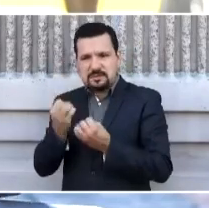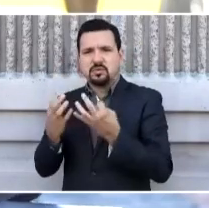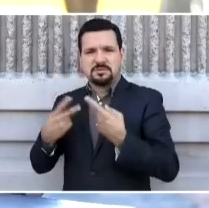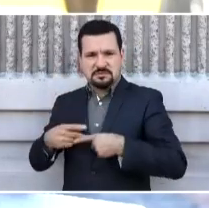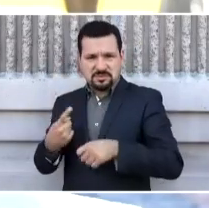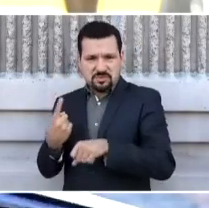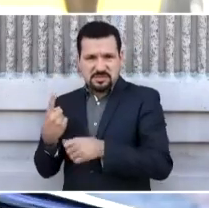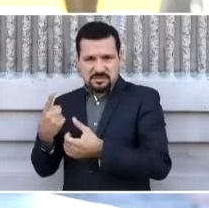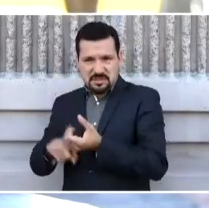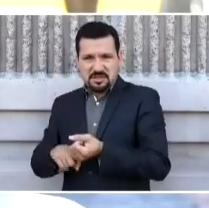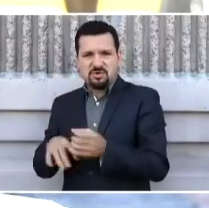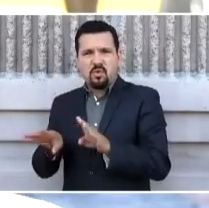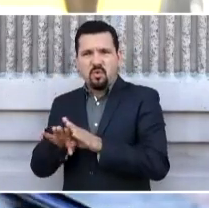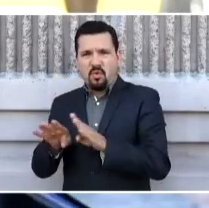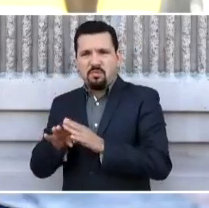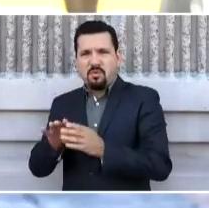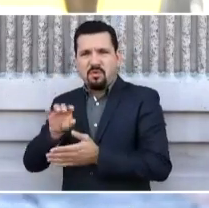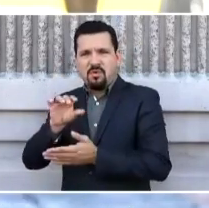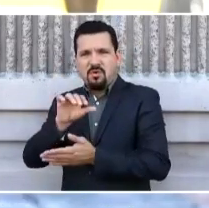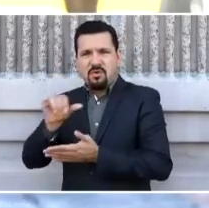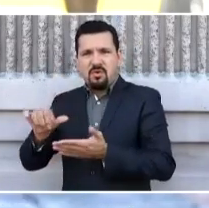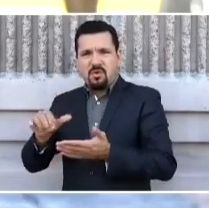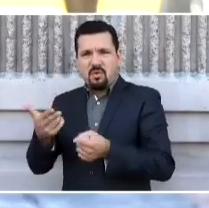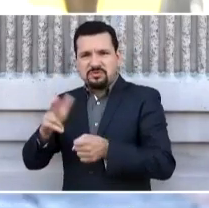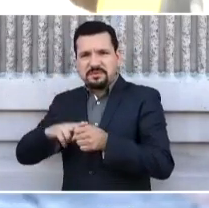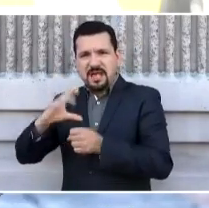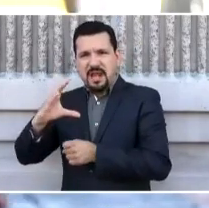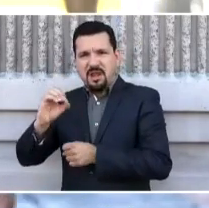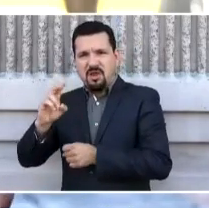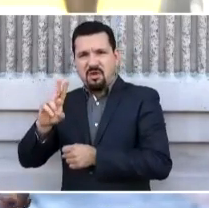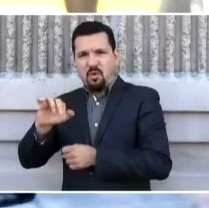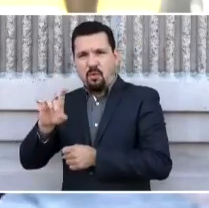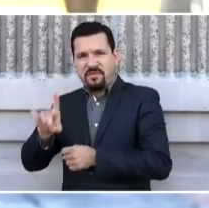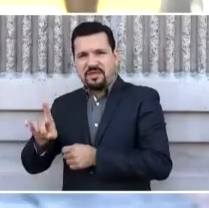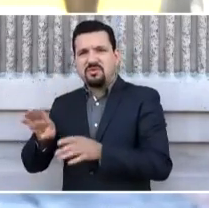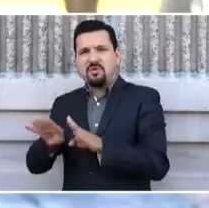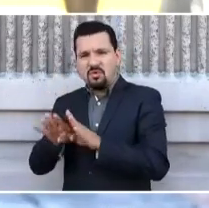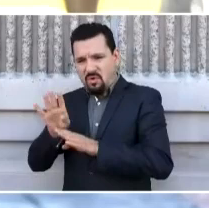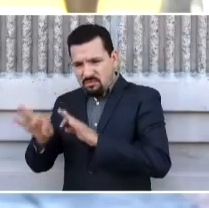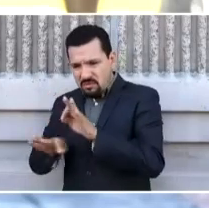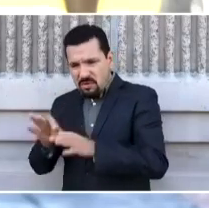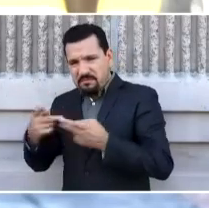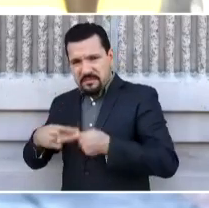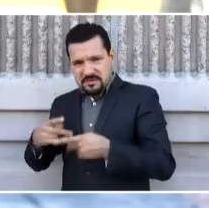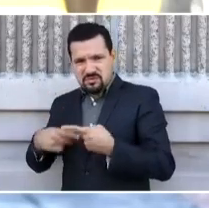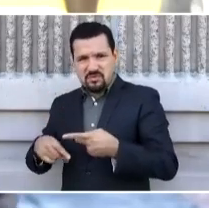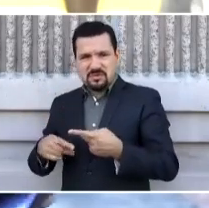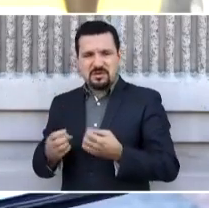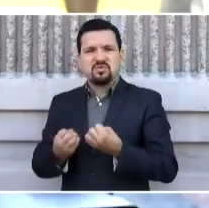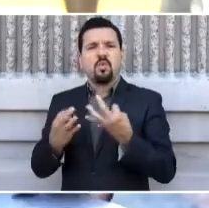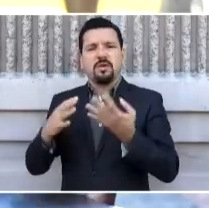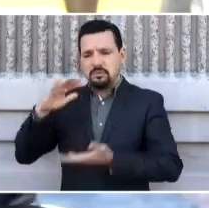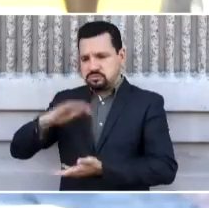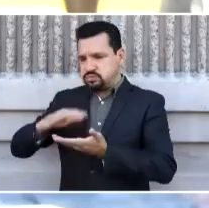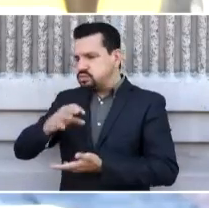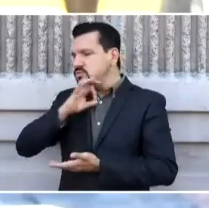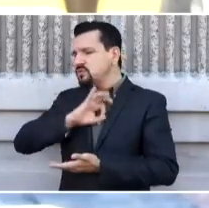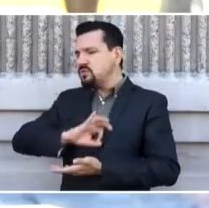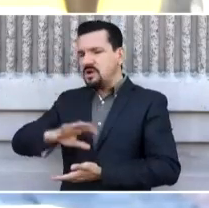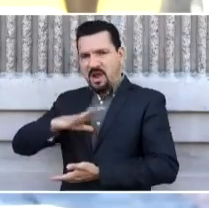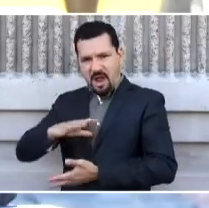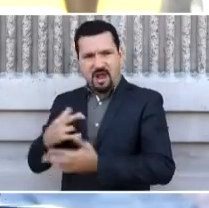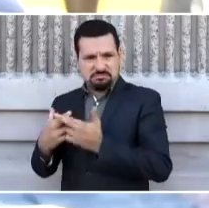cómo funciona el hospital COVID y cuál es el porcentaje de disponibilidad de ventiladores que tenemos.